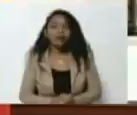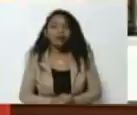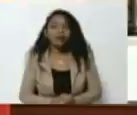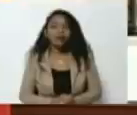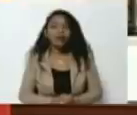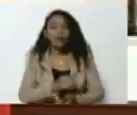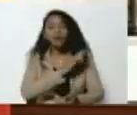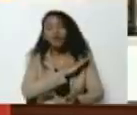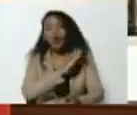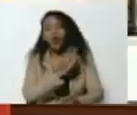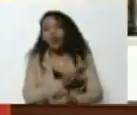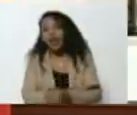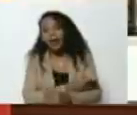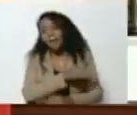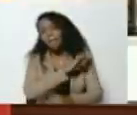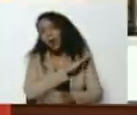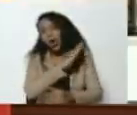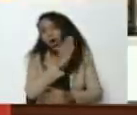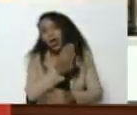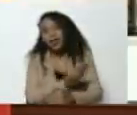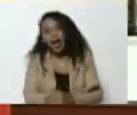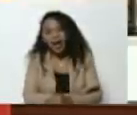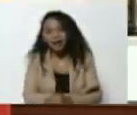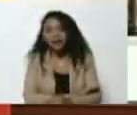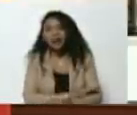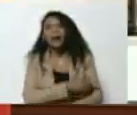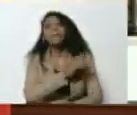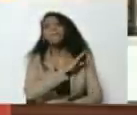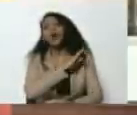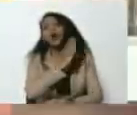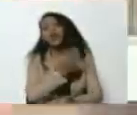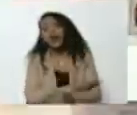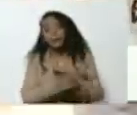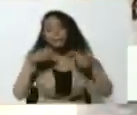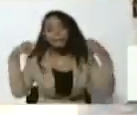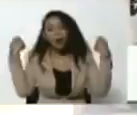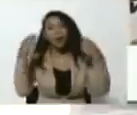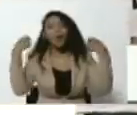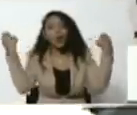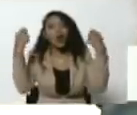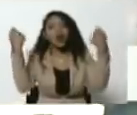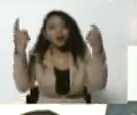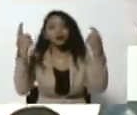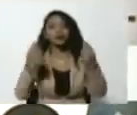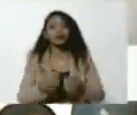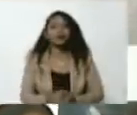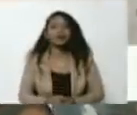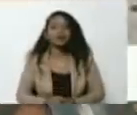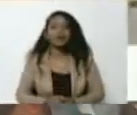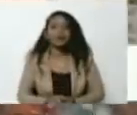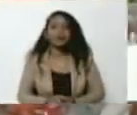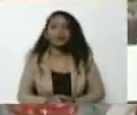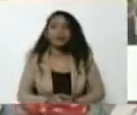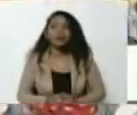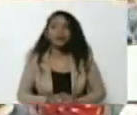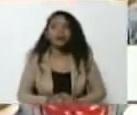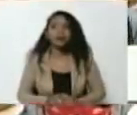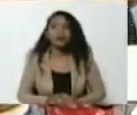¡Poder! ¡Poder! ¡Poder popular!